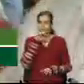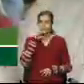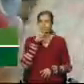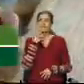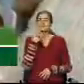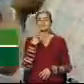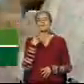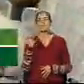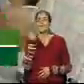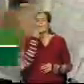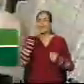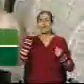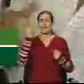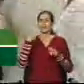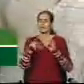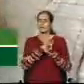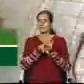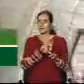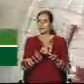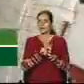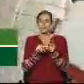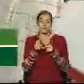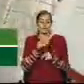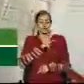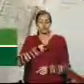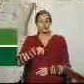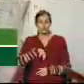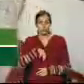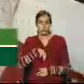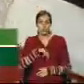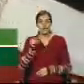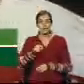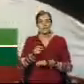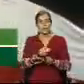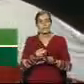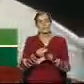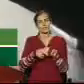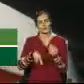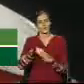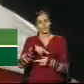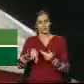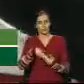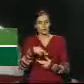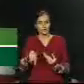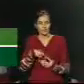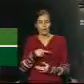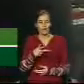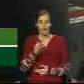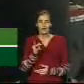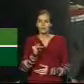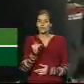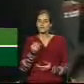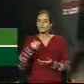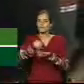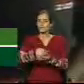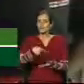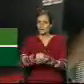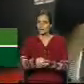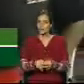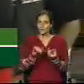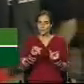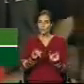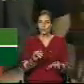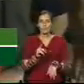el majunche estaba protestando las leyes, pero nosotros, el gobierno revolucionario, está invirtiendo en